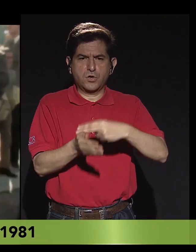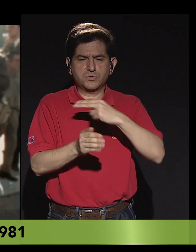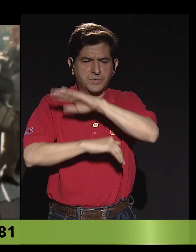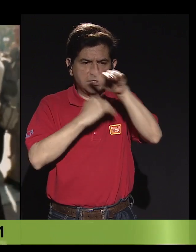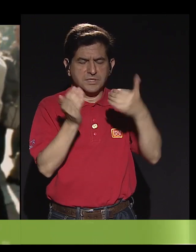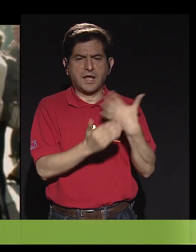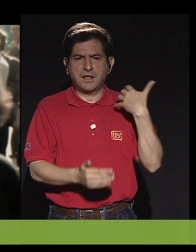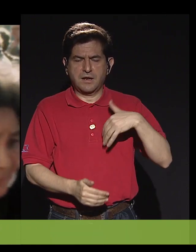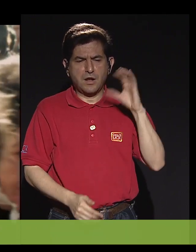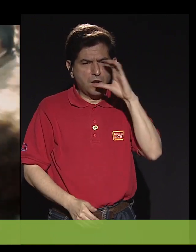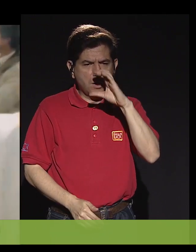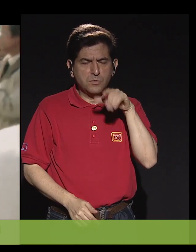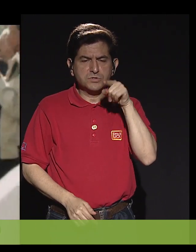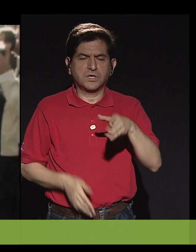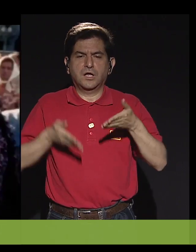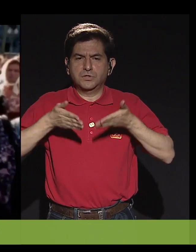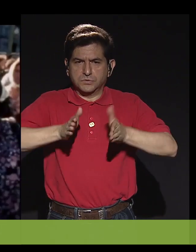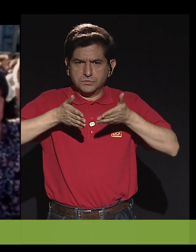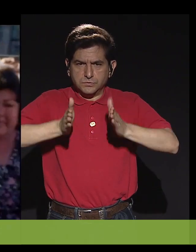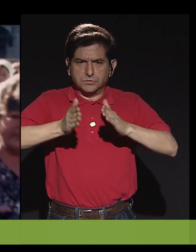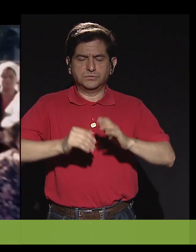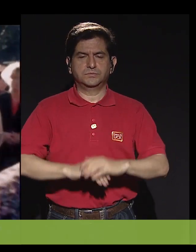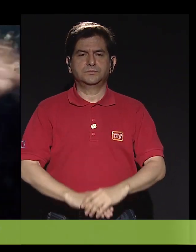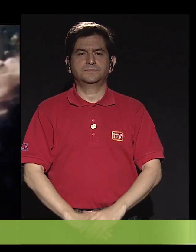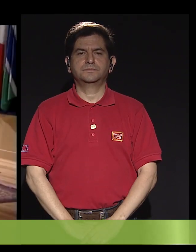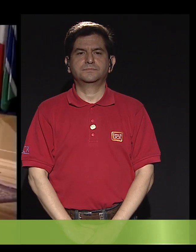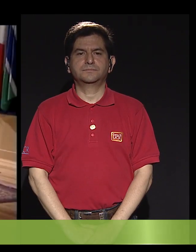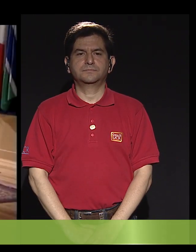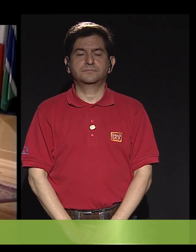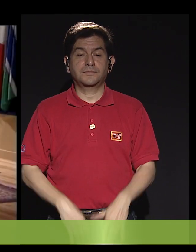y hospitales por toda Argentina en busca de sus hijos.